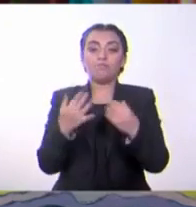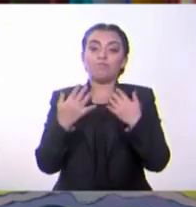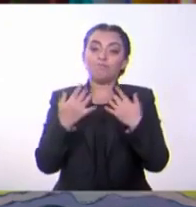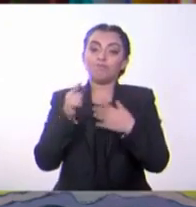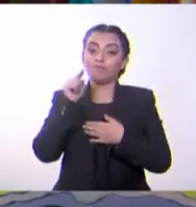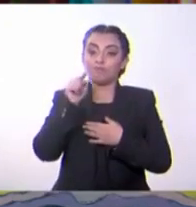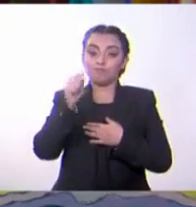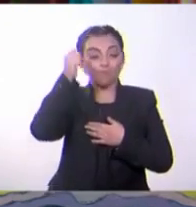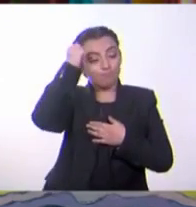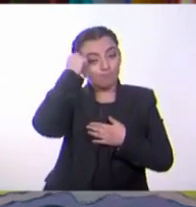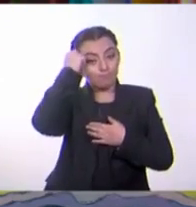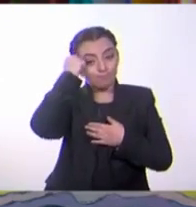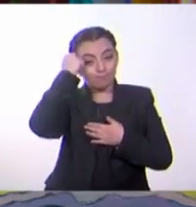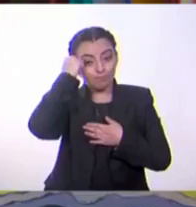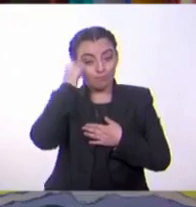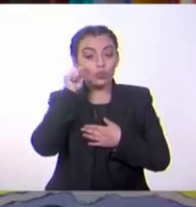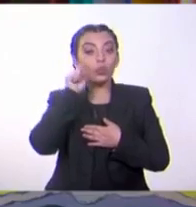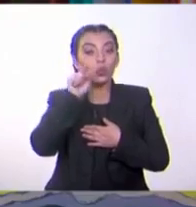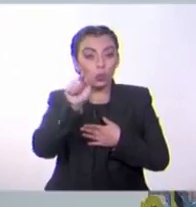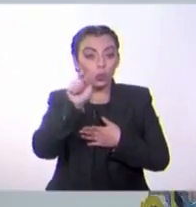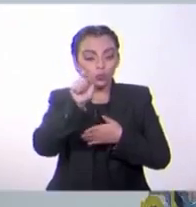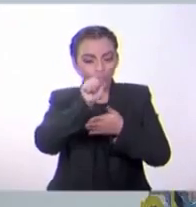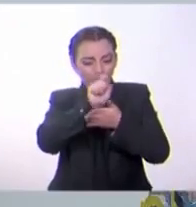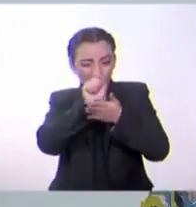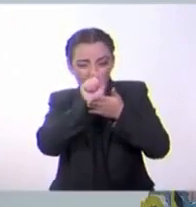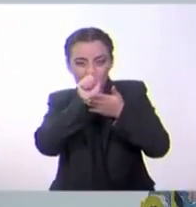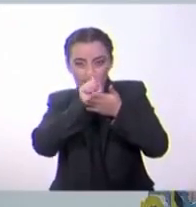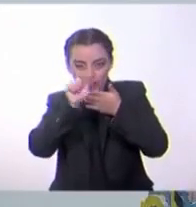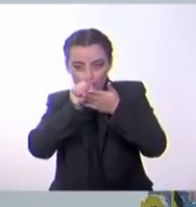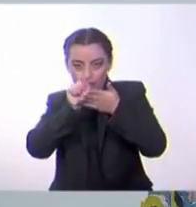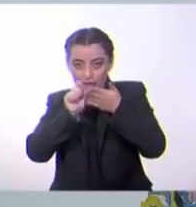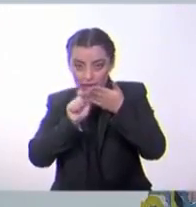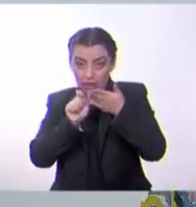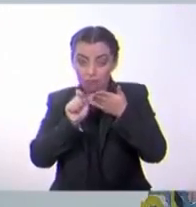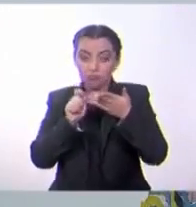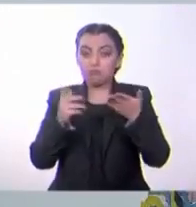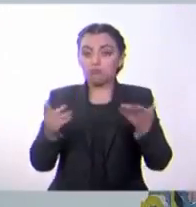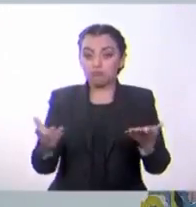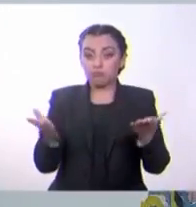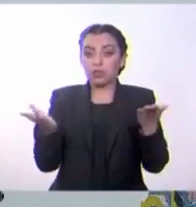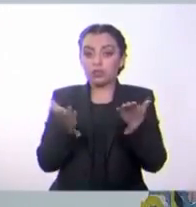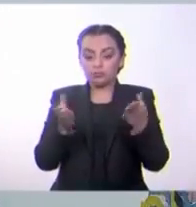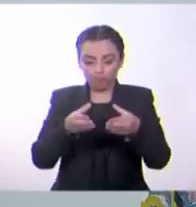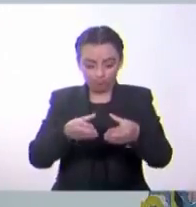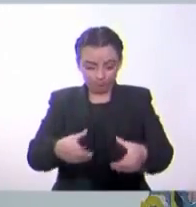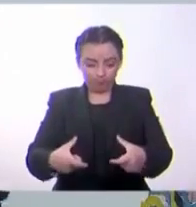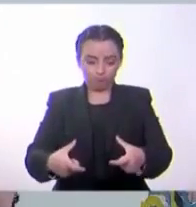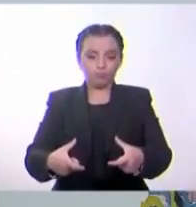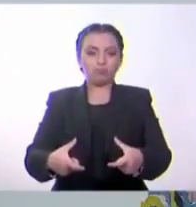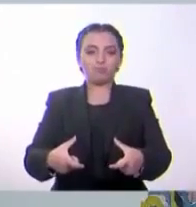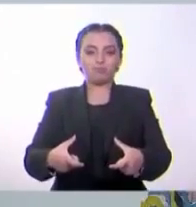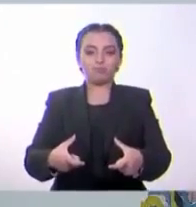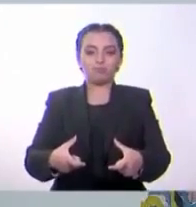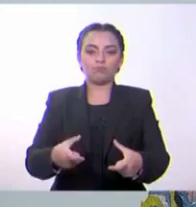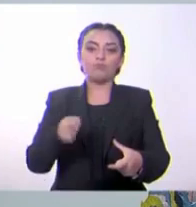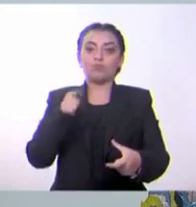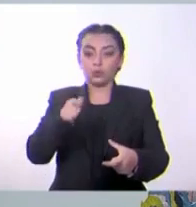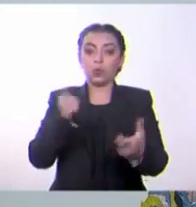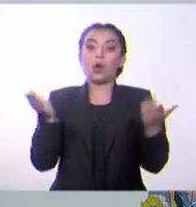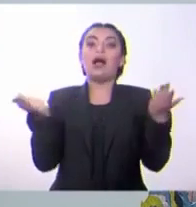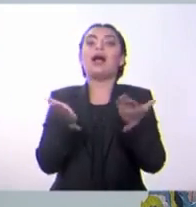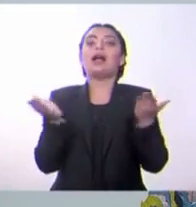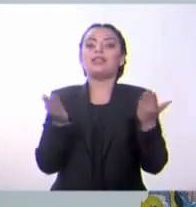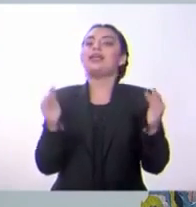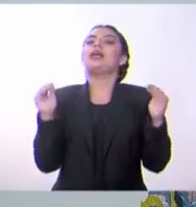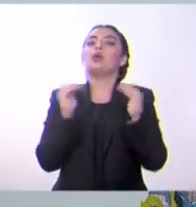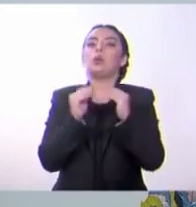hayas tomado buenas notas en tu cuaderno del experimento que hemos hecho, y te invito a que lo puedas replicar en tu